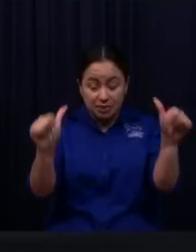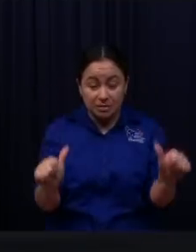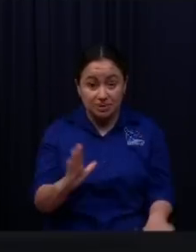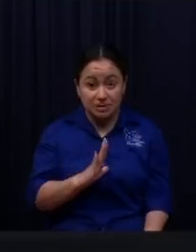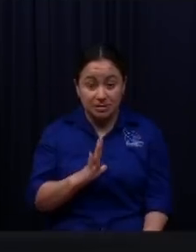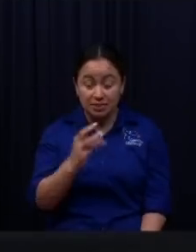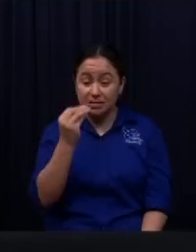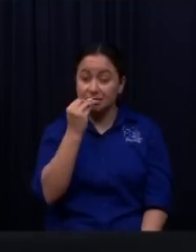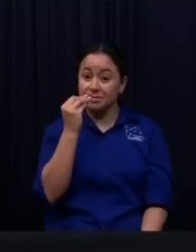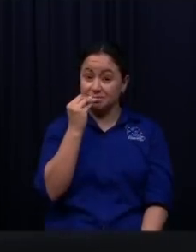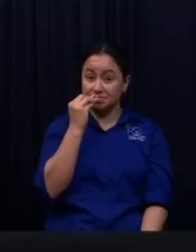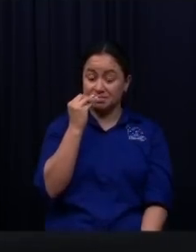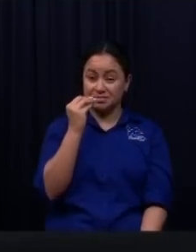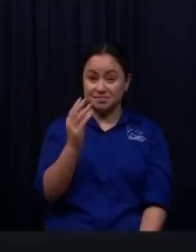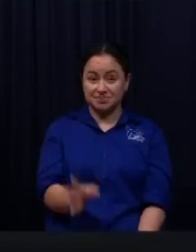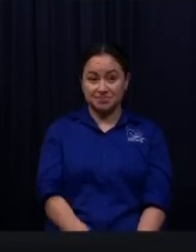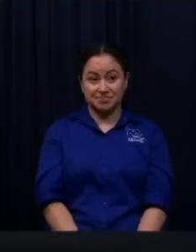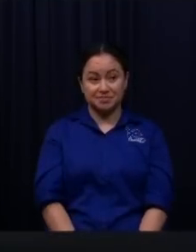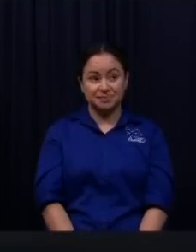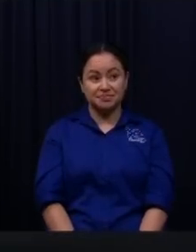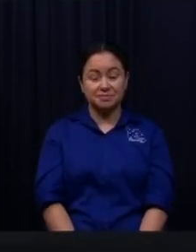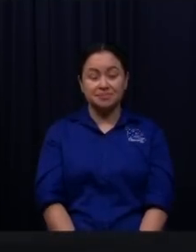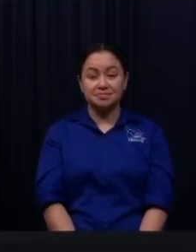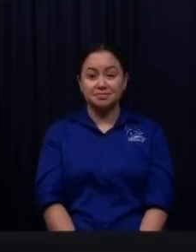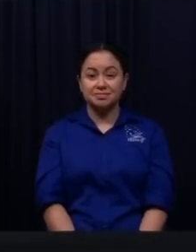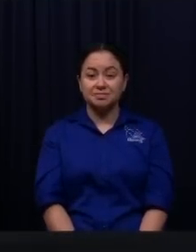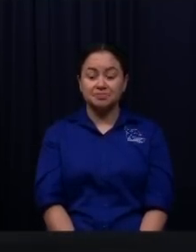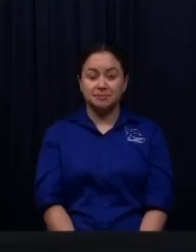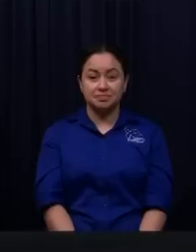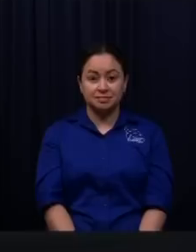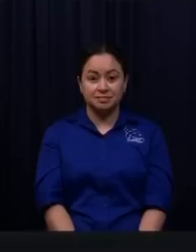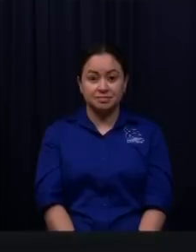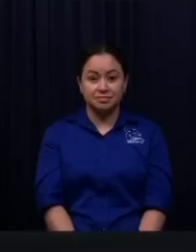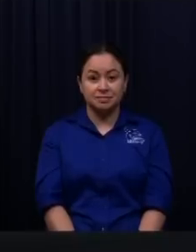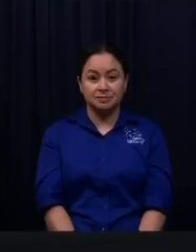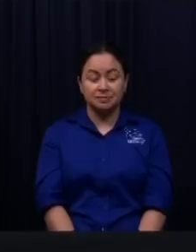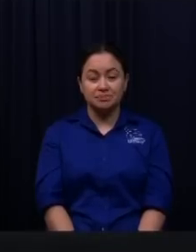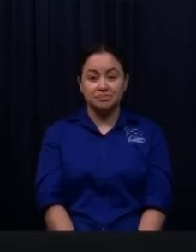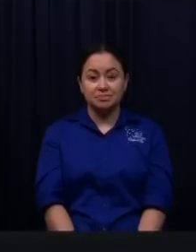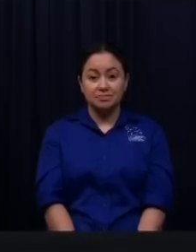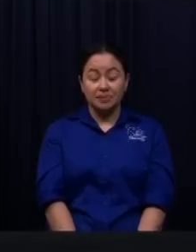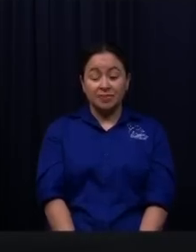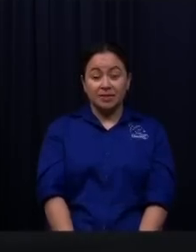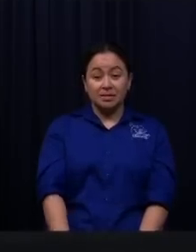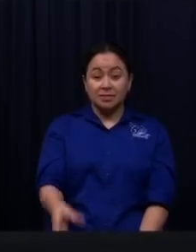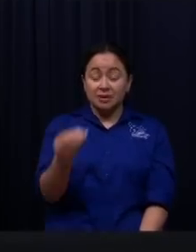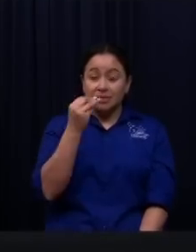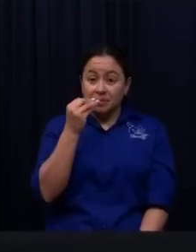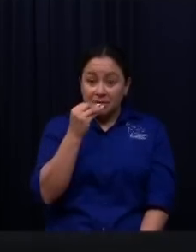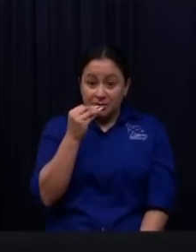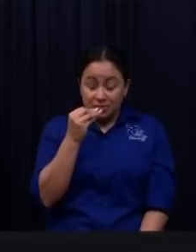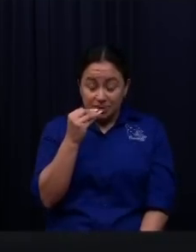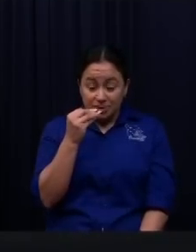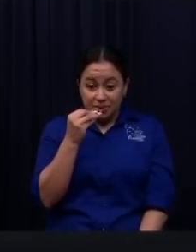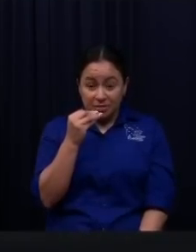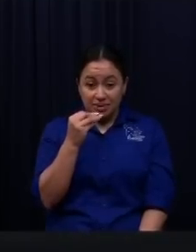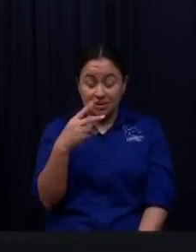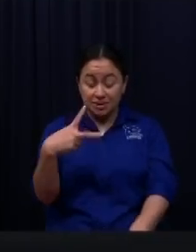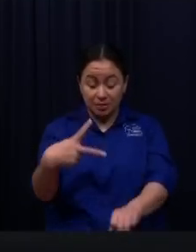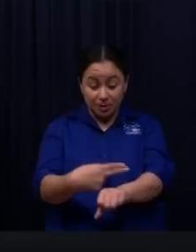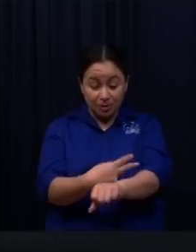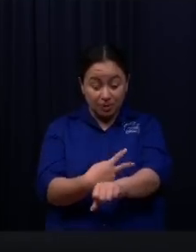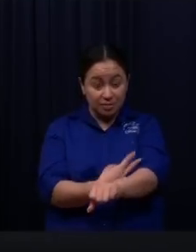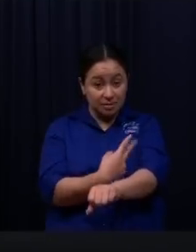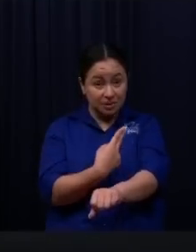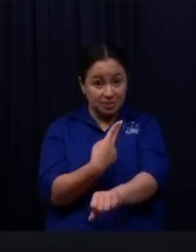Antiguamente el altar tenía el alimento del cordero, de los panes de la proposición, pero ahora